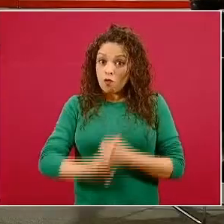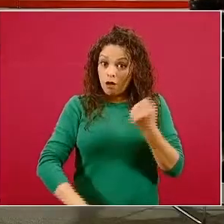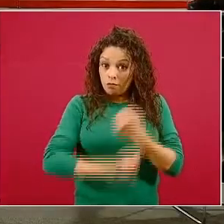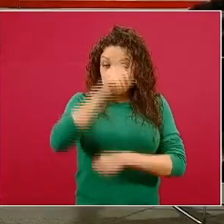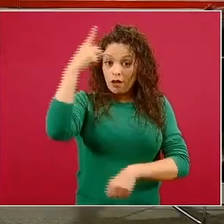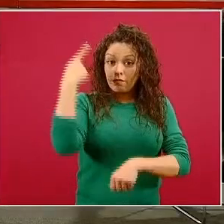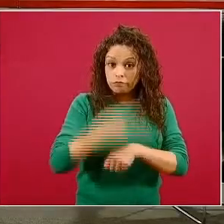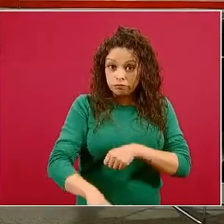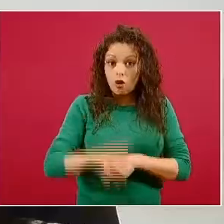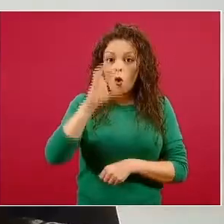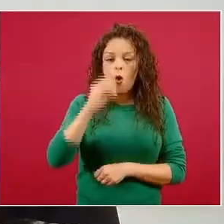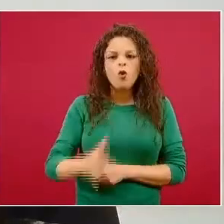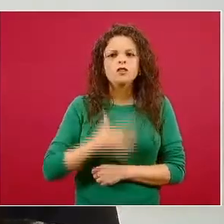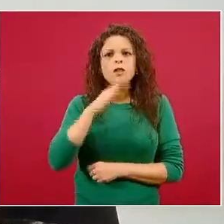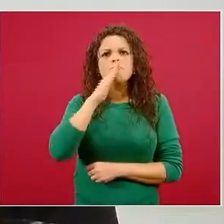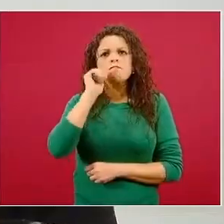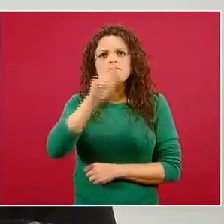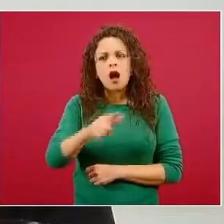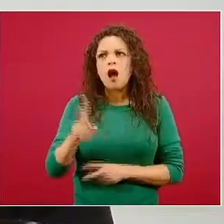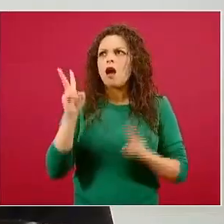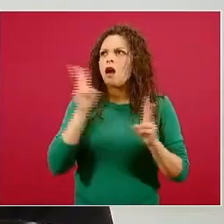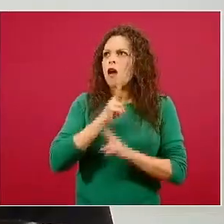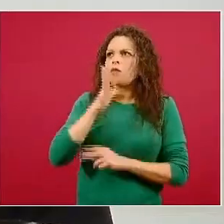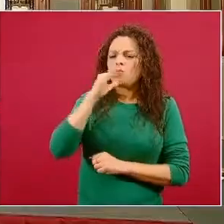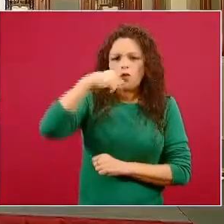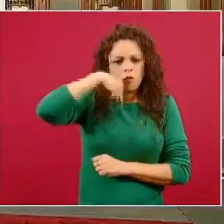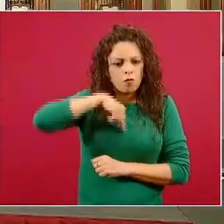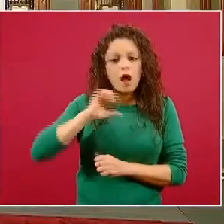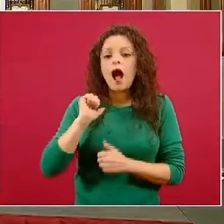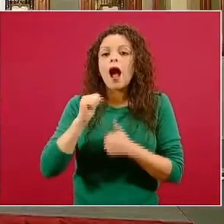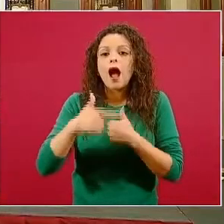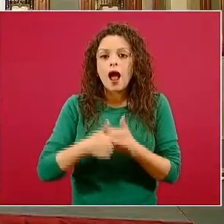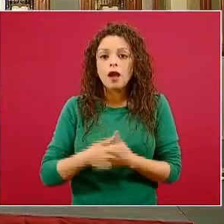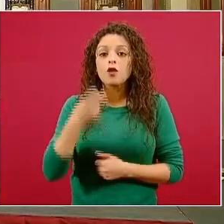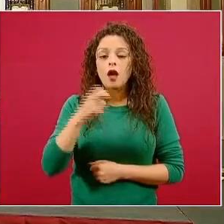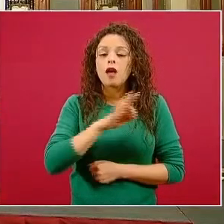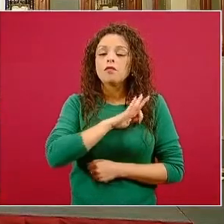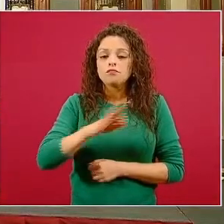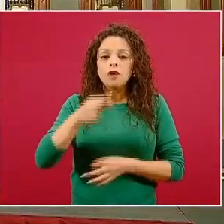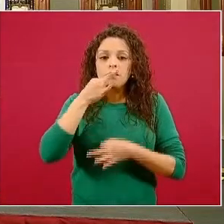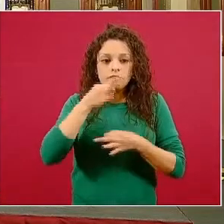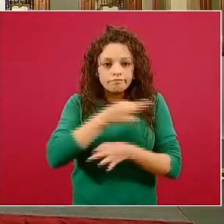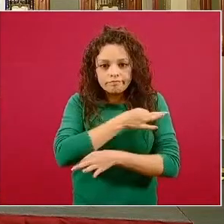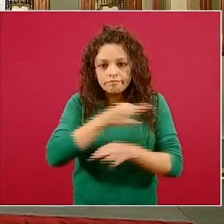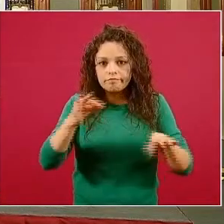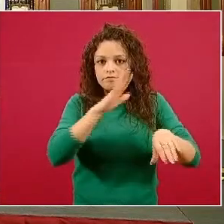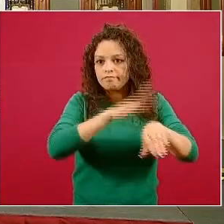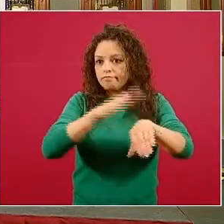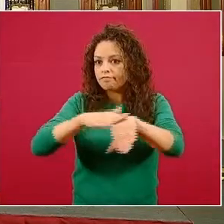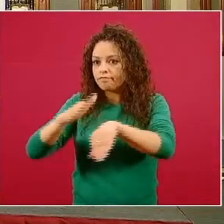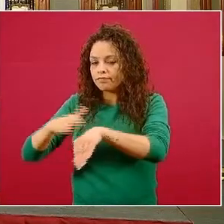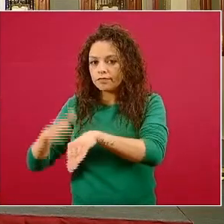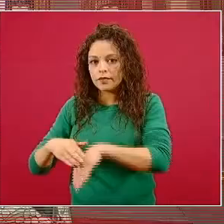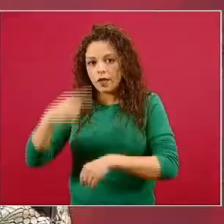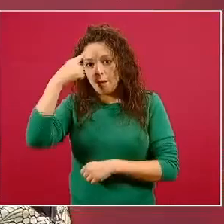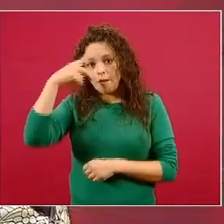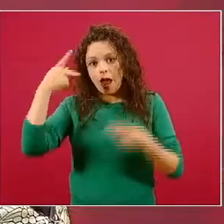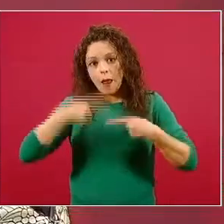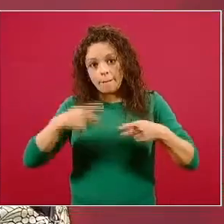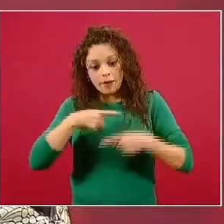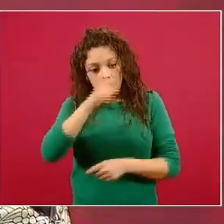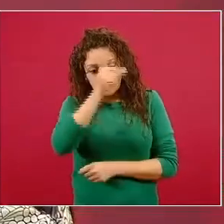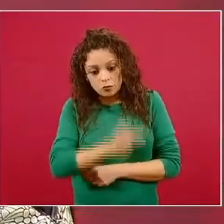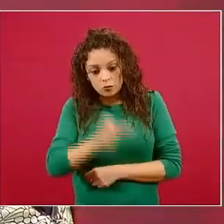síntomas respiratorios, el poder evaluarlos y el poder dar este mensaje que llegue directamente a la persona desde la